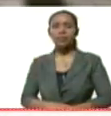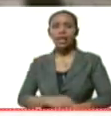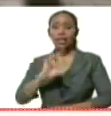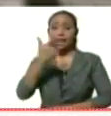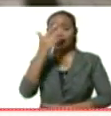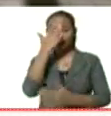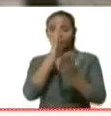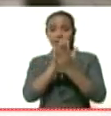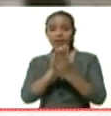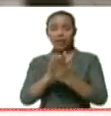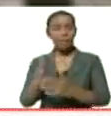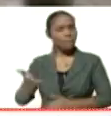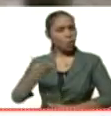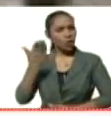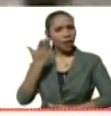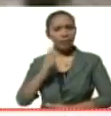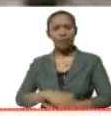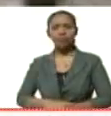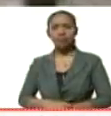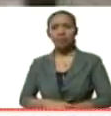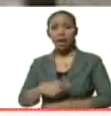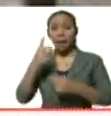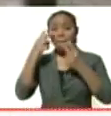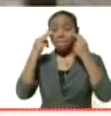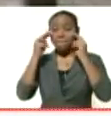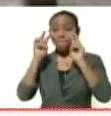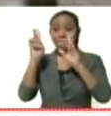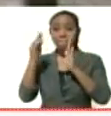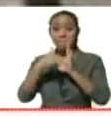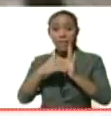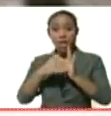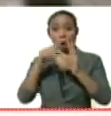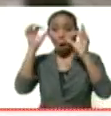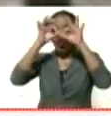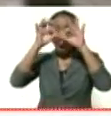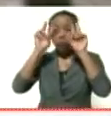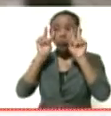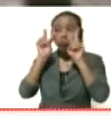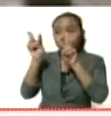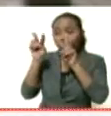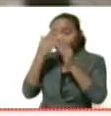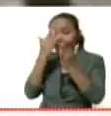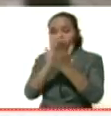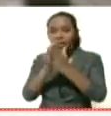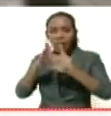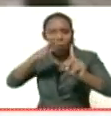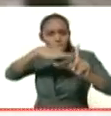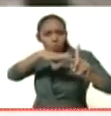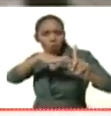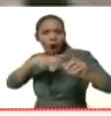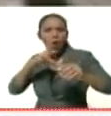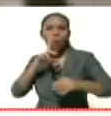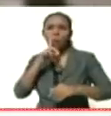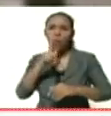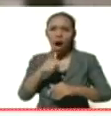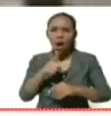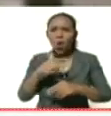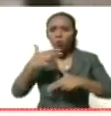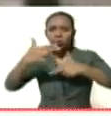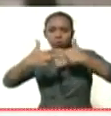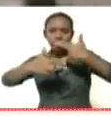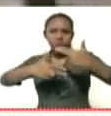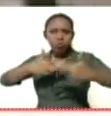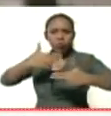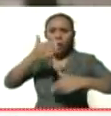frente priorizado. Mil ojos, mil oídos, frente a los conspiradores, a los malvados, a los complotados, a